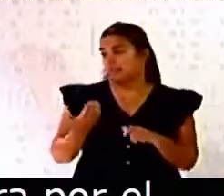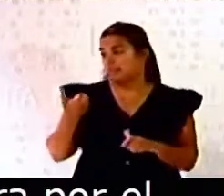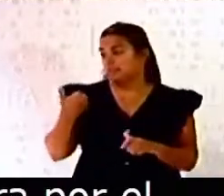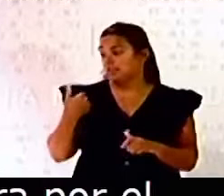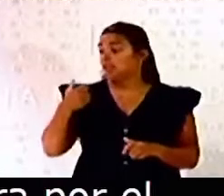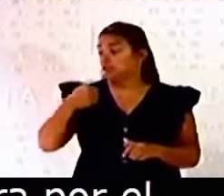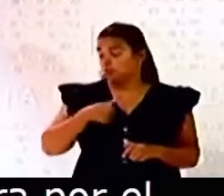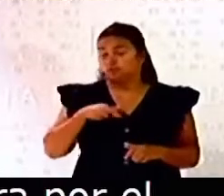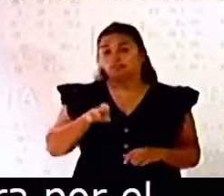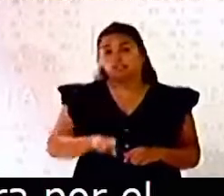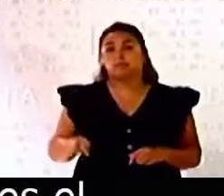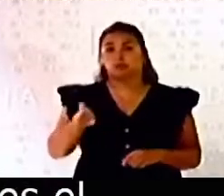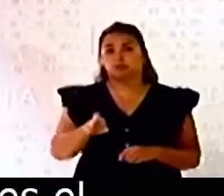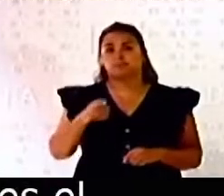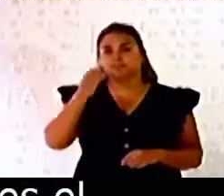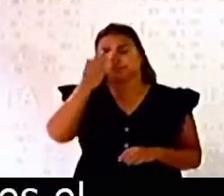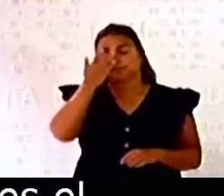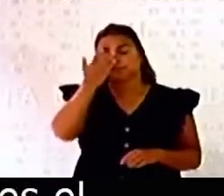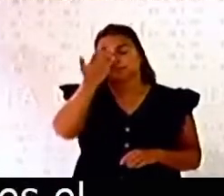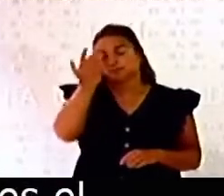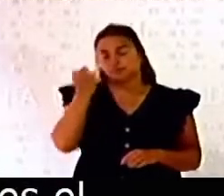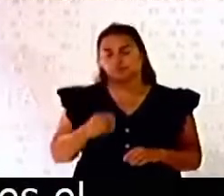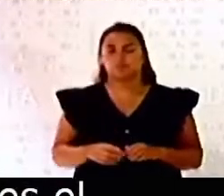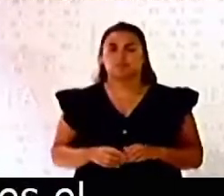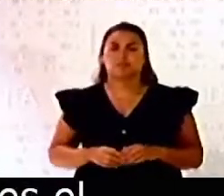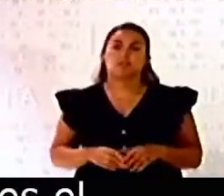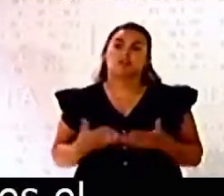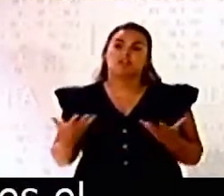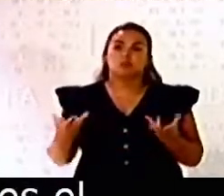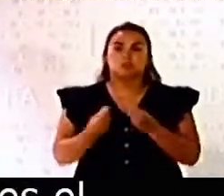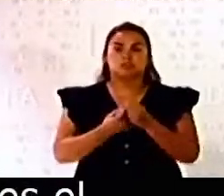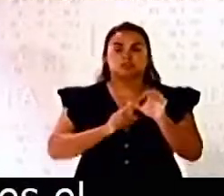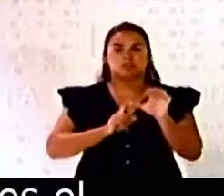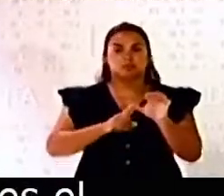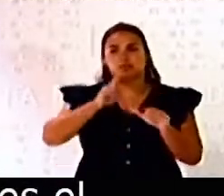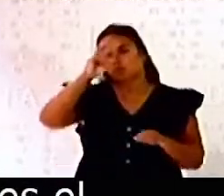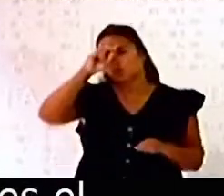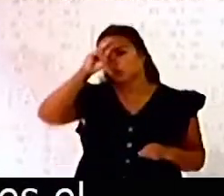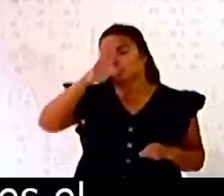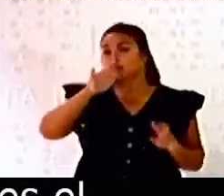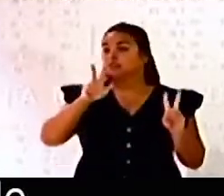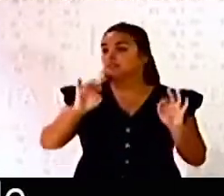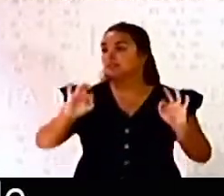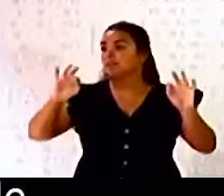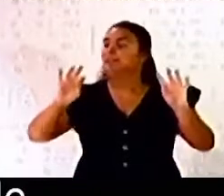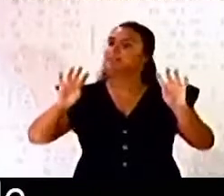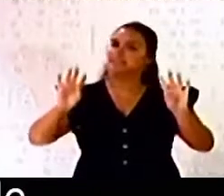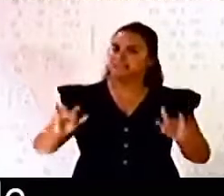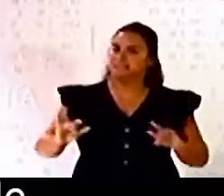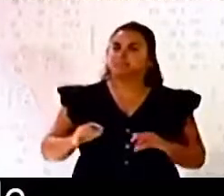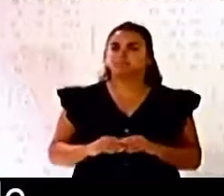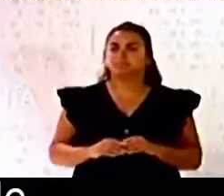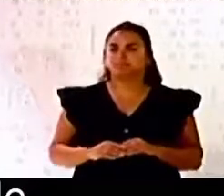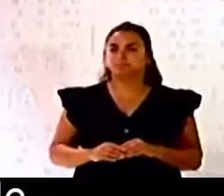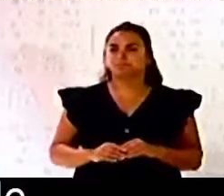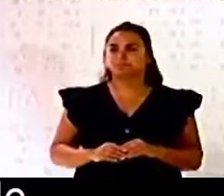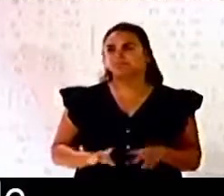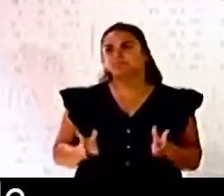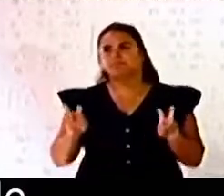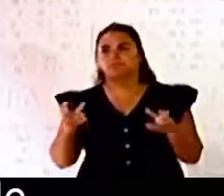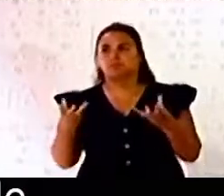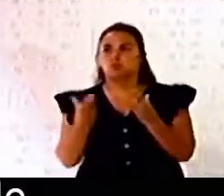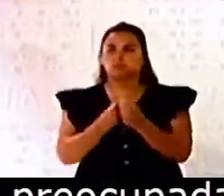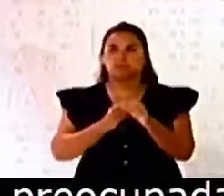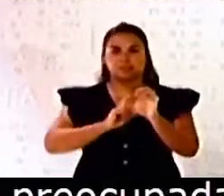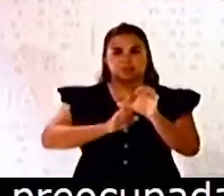yo le reafirmo hoy aquí. Por tanto, la Junta de Extremadura está preocupada por este tema. No es un tema que la Junta de